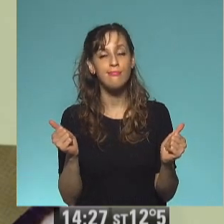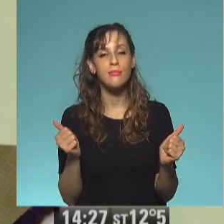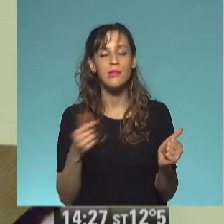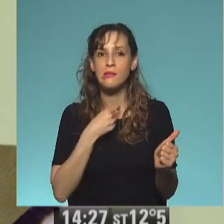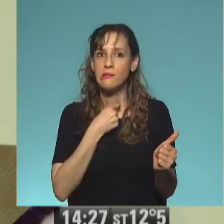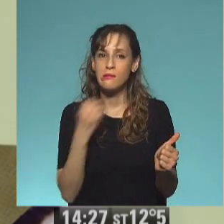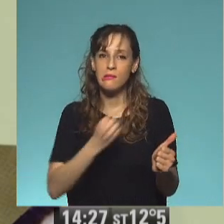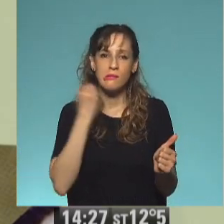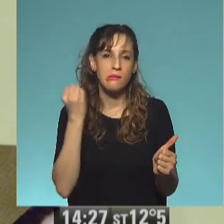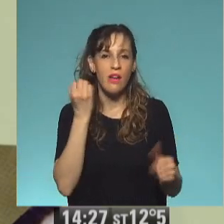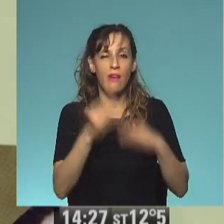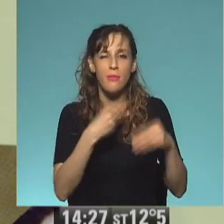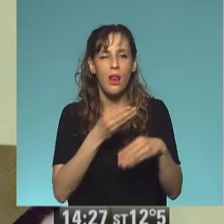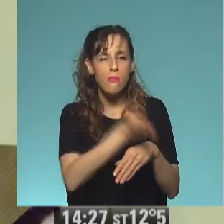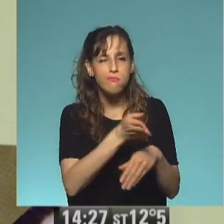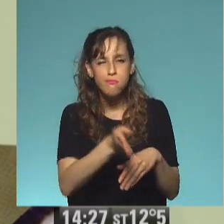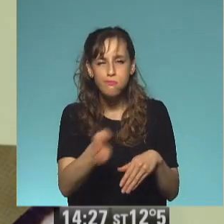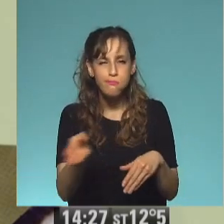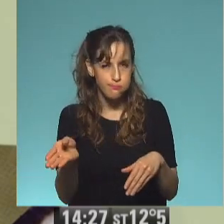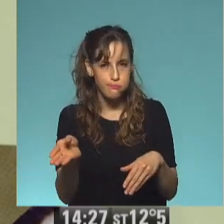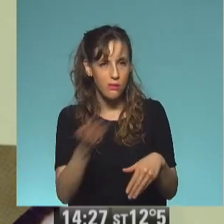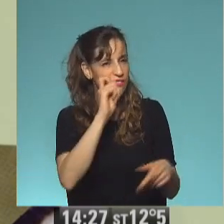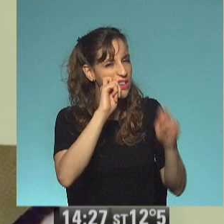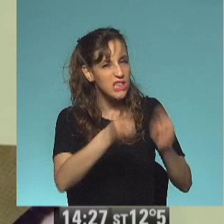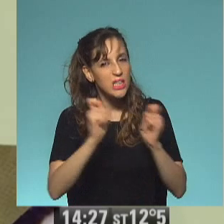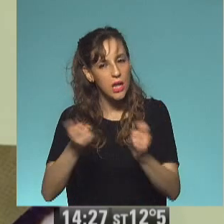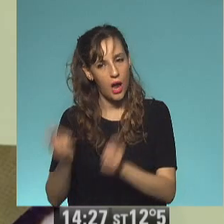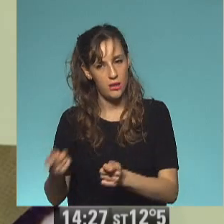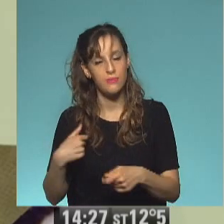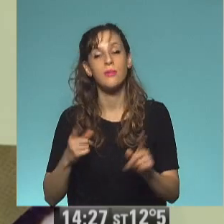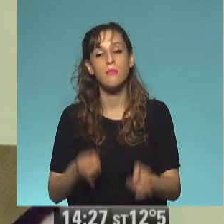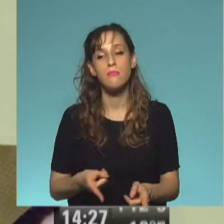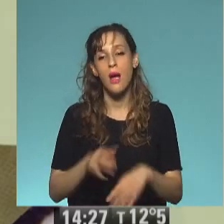quiero ver a mi familia, ir a ver